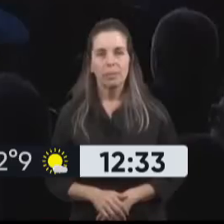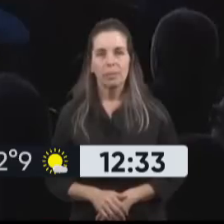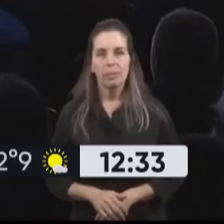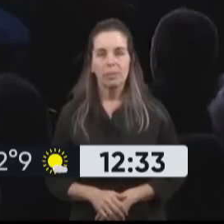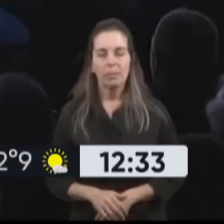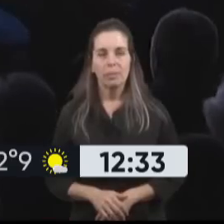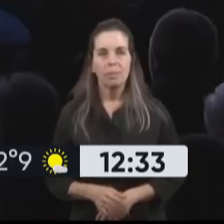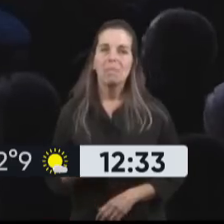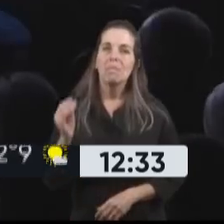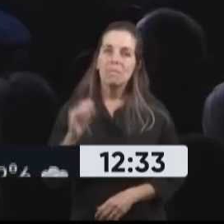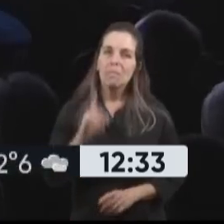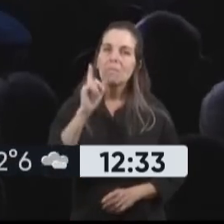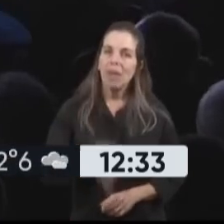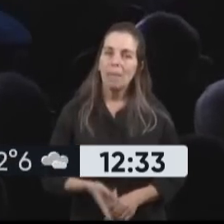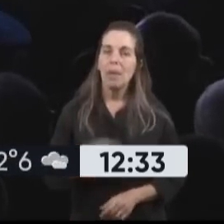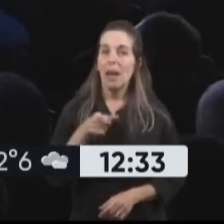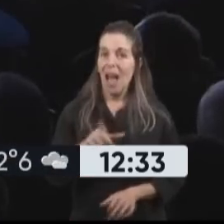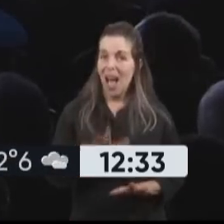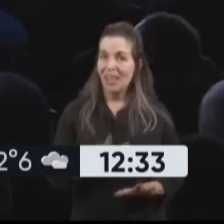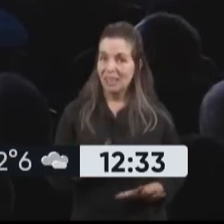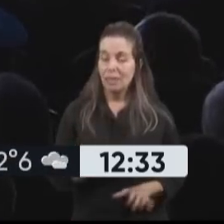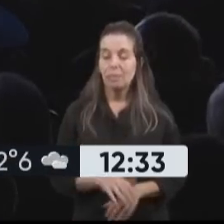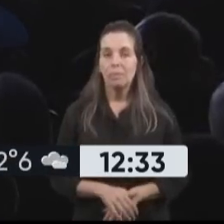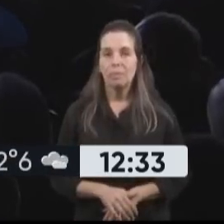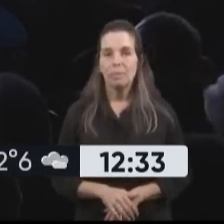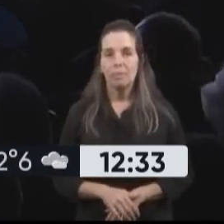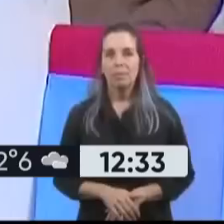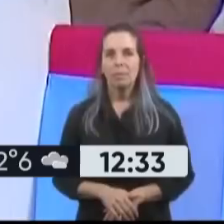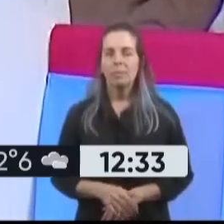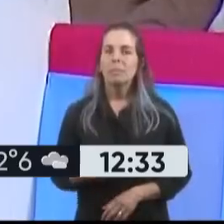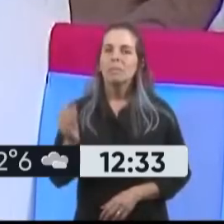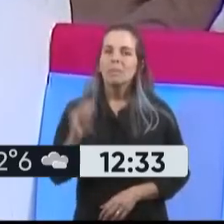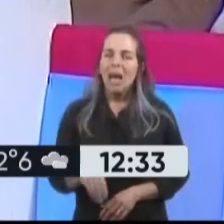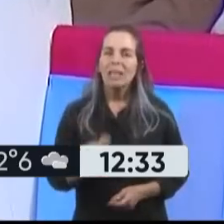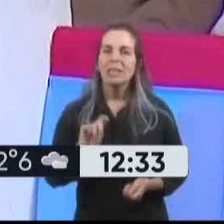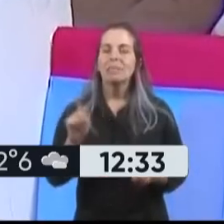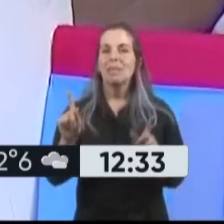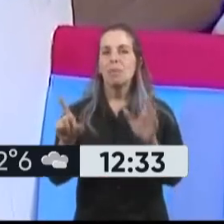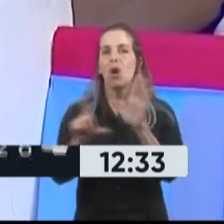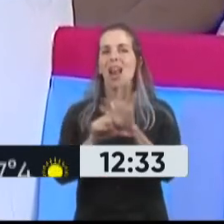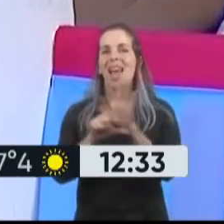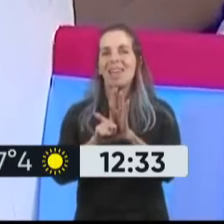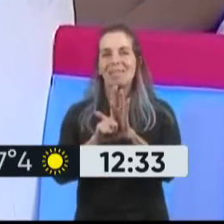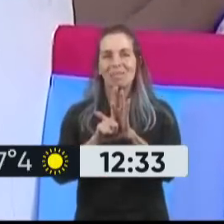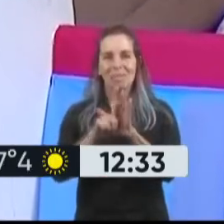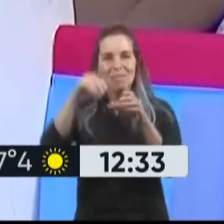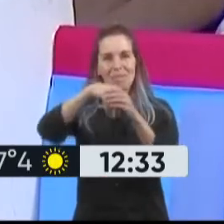Y esto además también va a ser potenciado por las reformas que impulsa la Ley Bases.